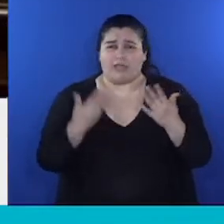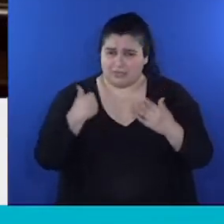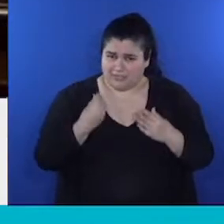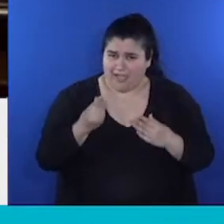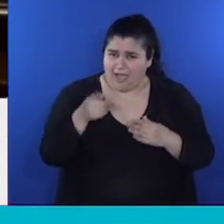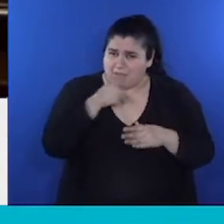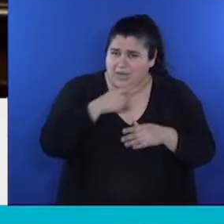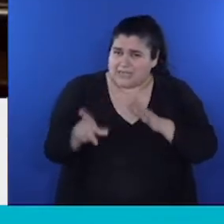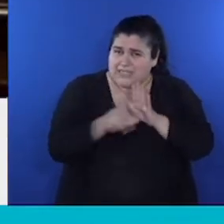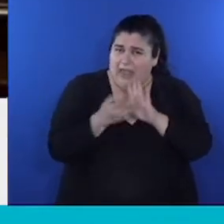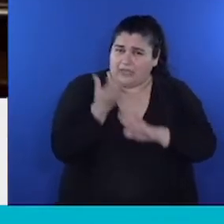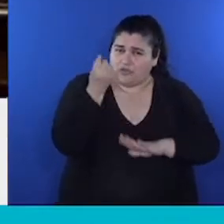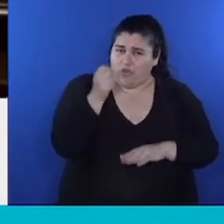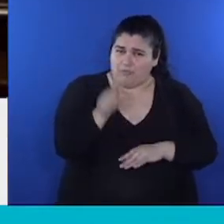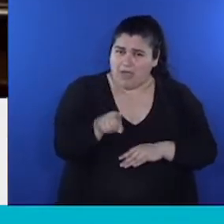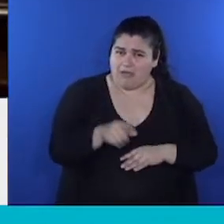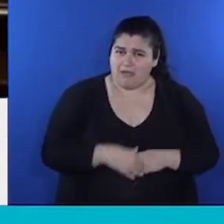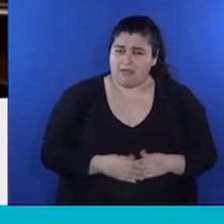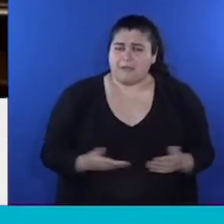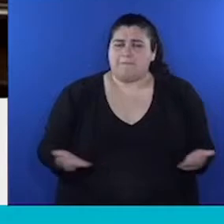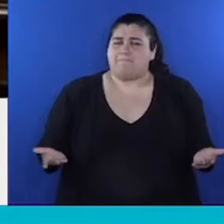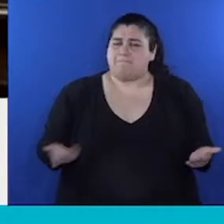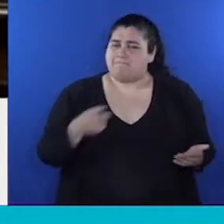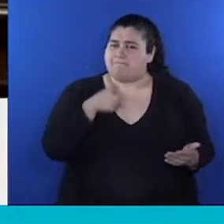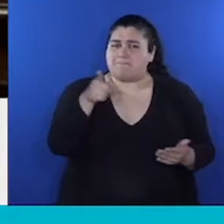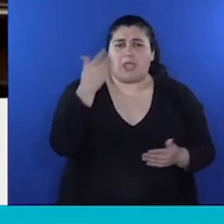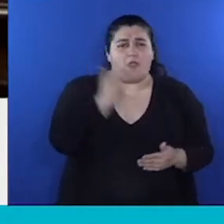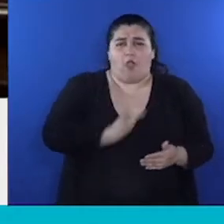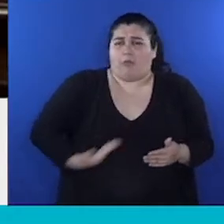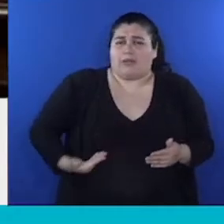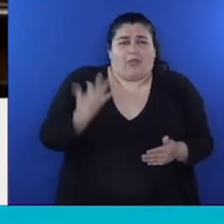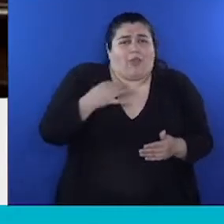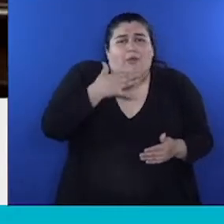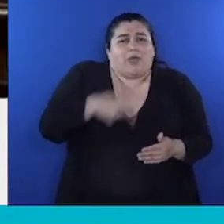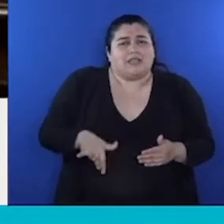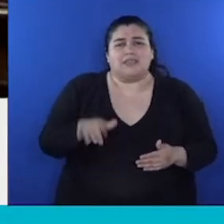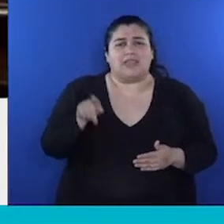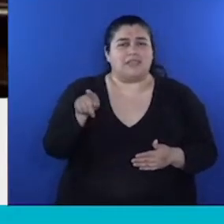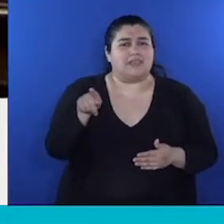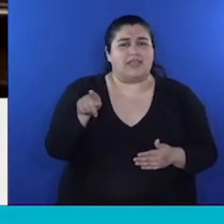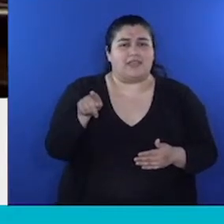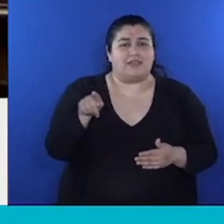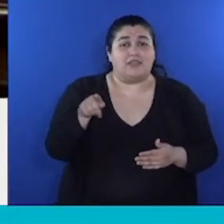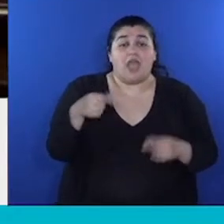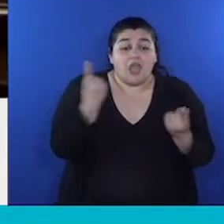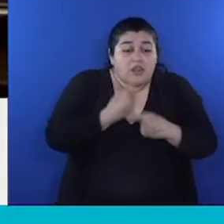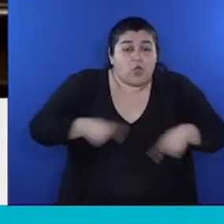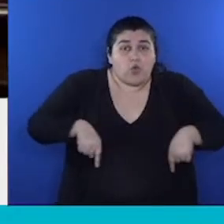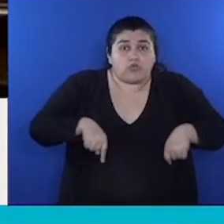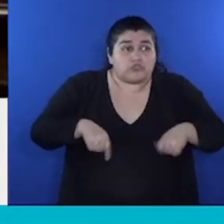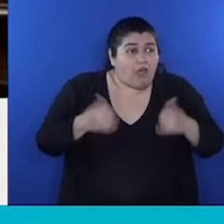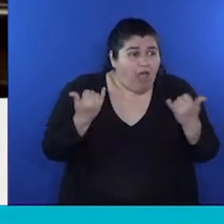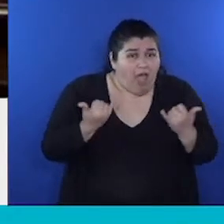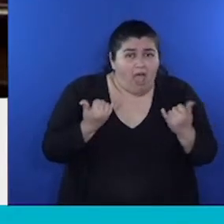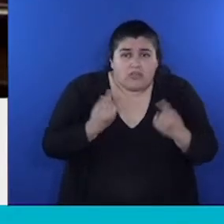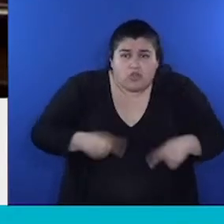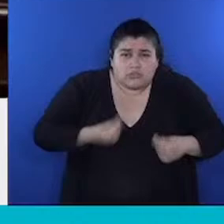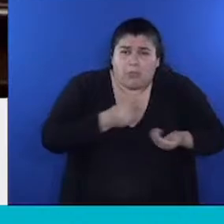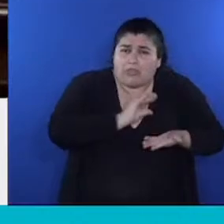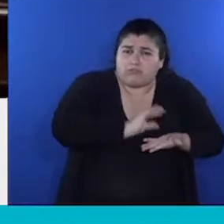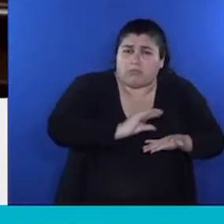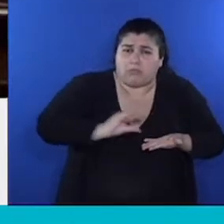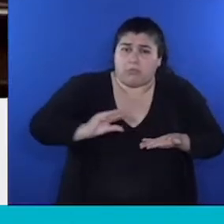tiene que dar. Entonces, el gobernador tiene que entender que los recursos que está entregando no son de él,